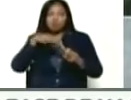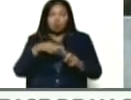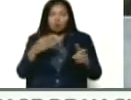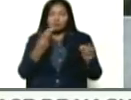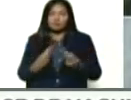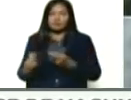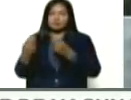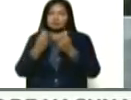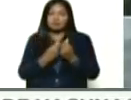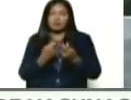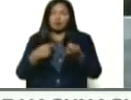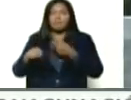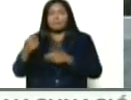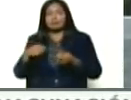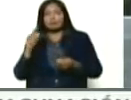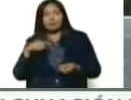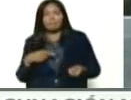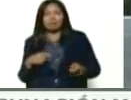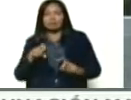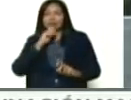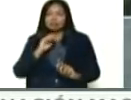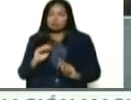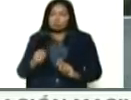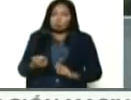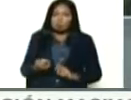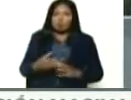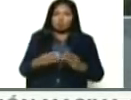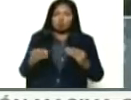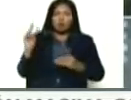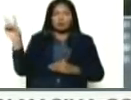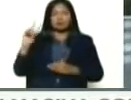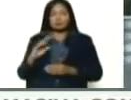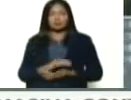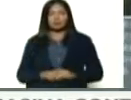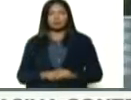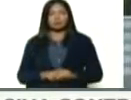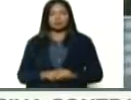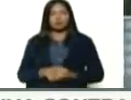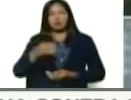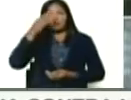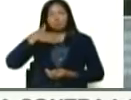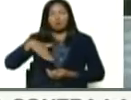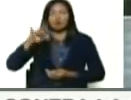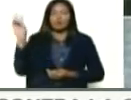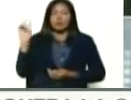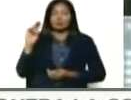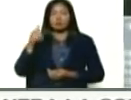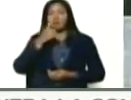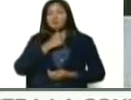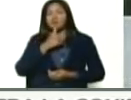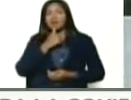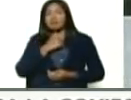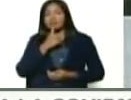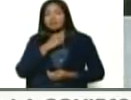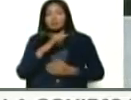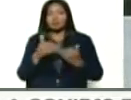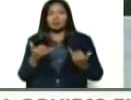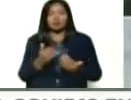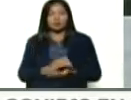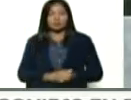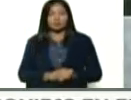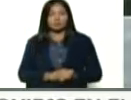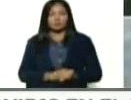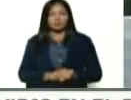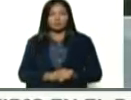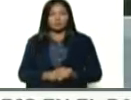persecución comercial de pueblos venezolanos que ha resistido de manera esto yo estoy acá de